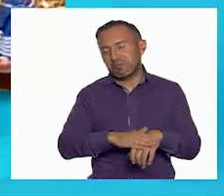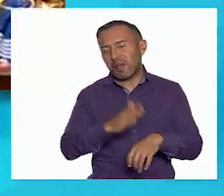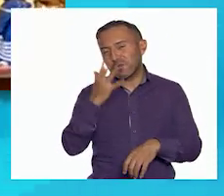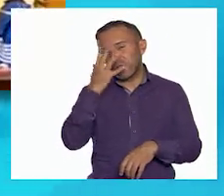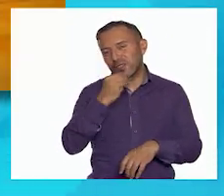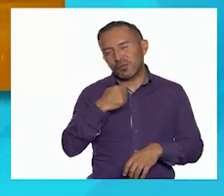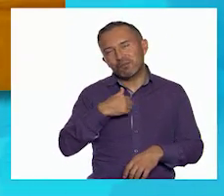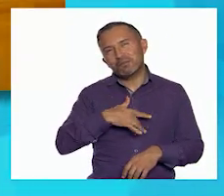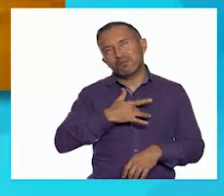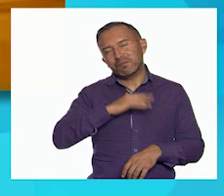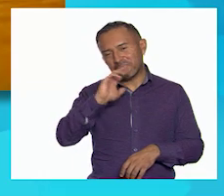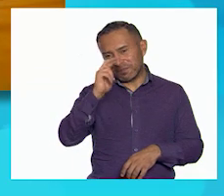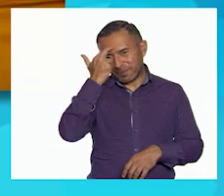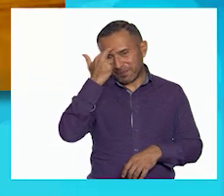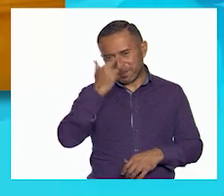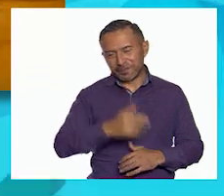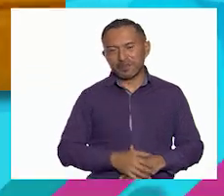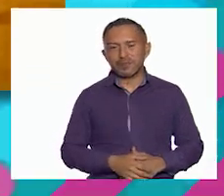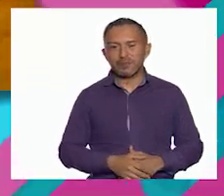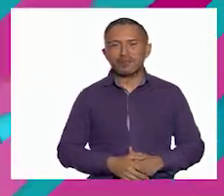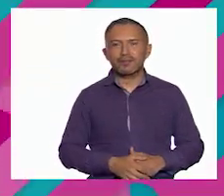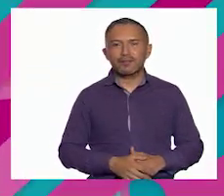recordar.